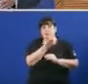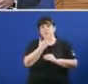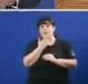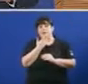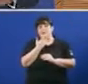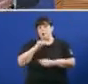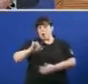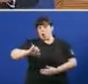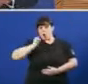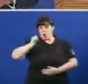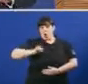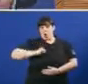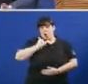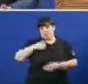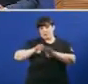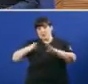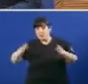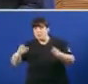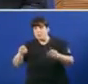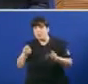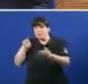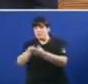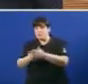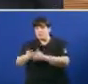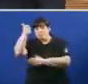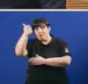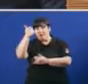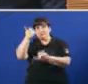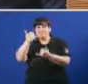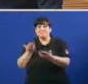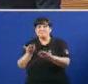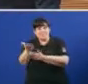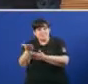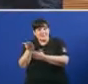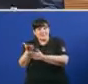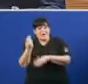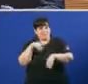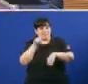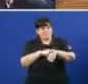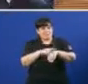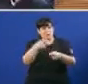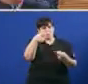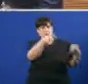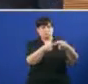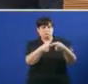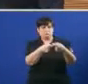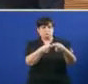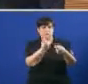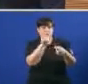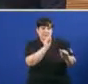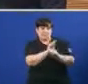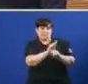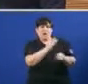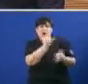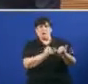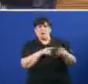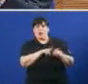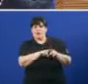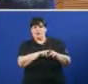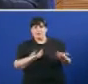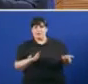que se incrementa o diñeiro para os hospitales concertados. En que quedamos, señoría? Probablemente agora pasará unha diputada máis o grupo